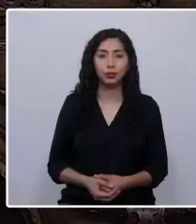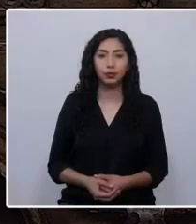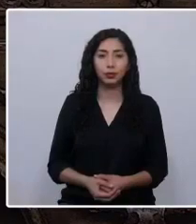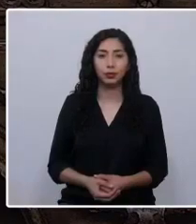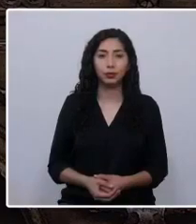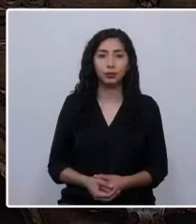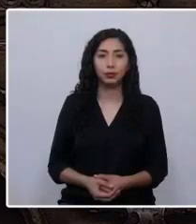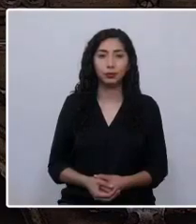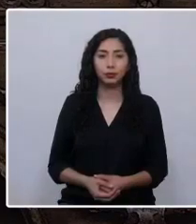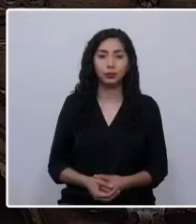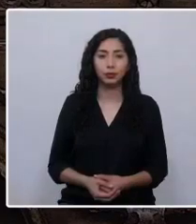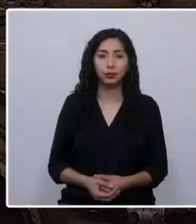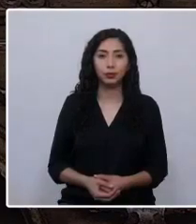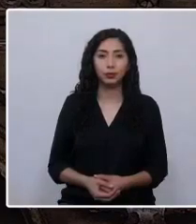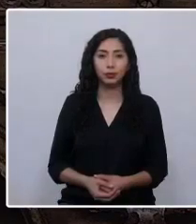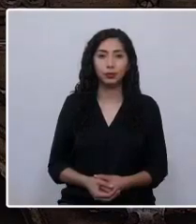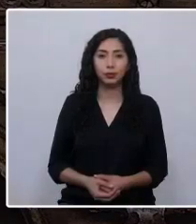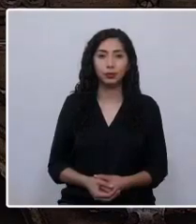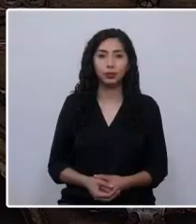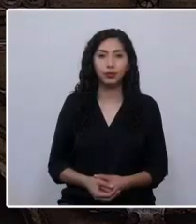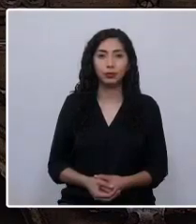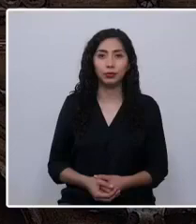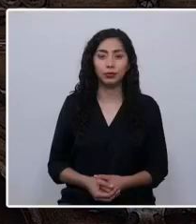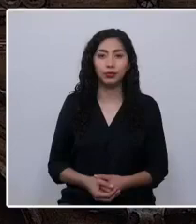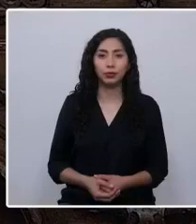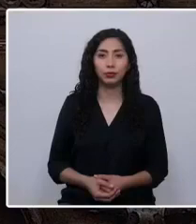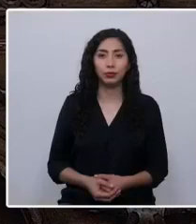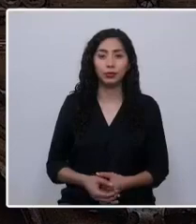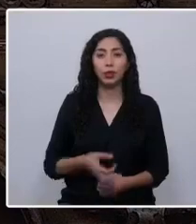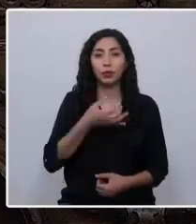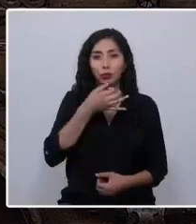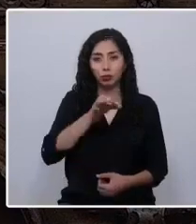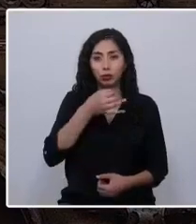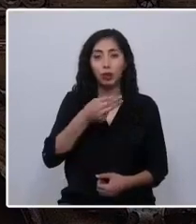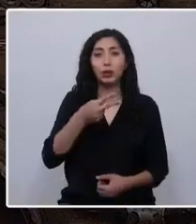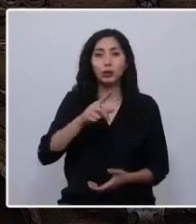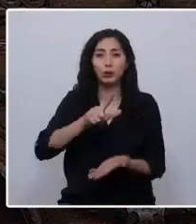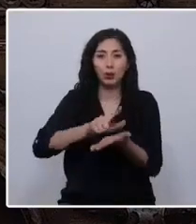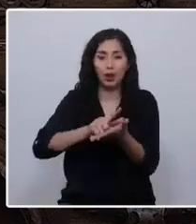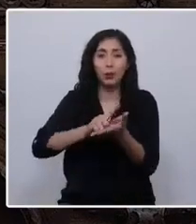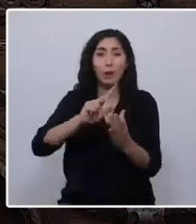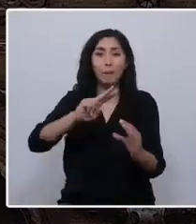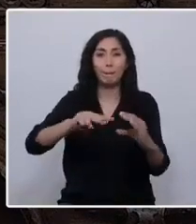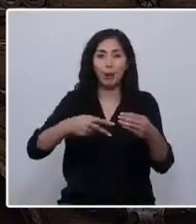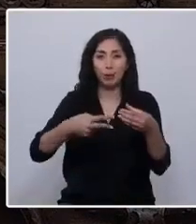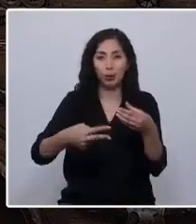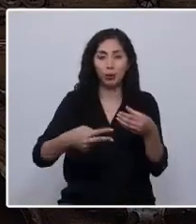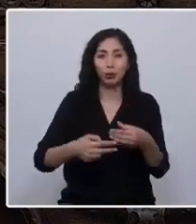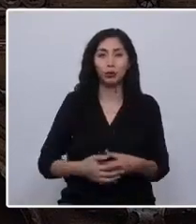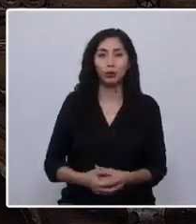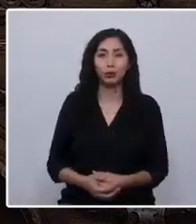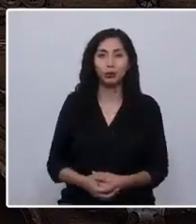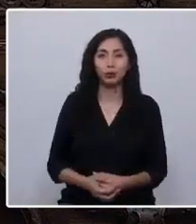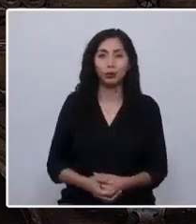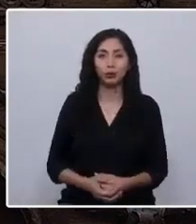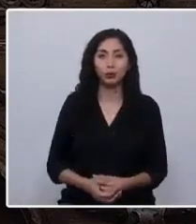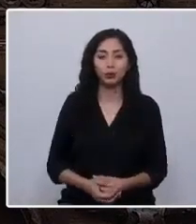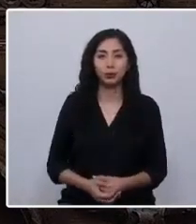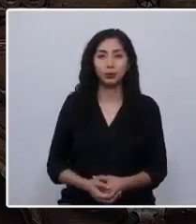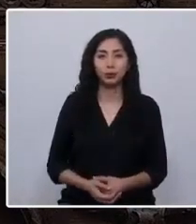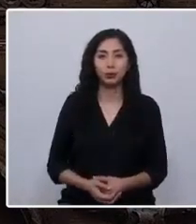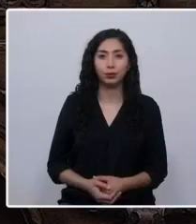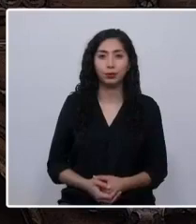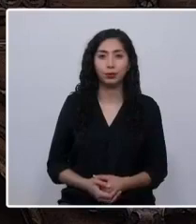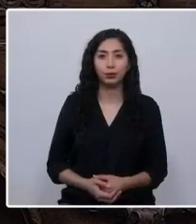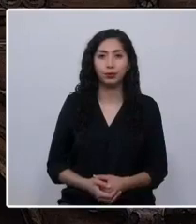feimutatfi machingen mu, defenden tani mapu, tani winkul, tani ko, tani menoko, tani sayenko, tani lawen,